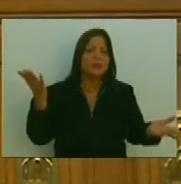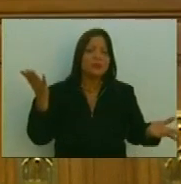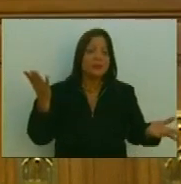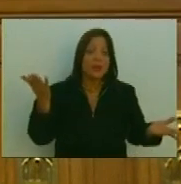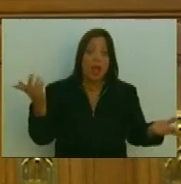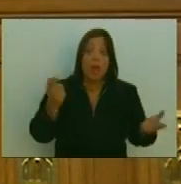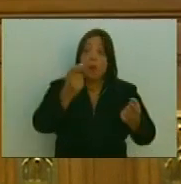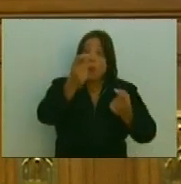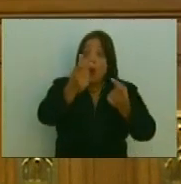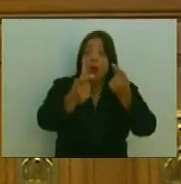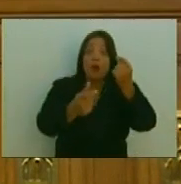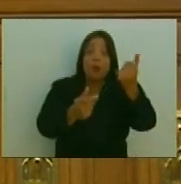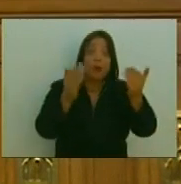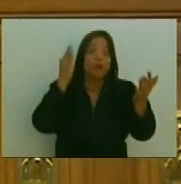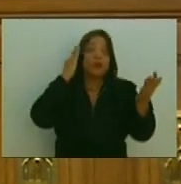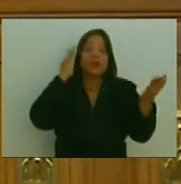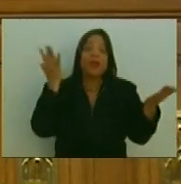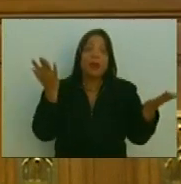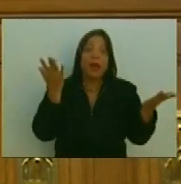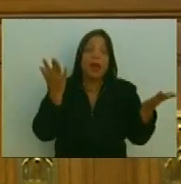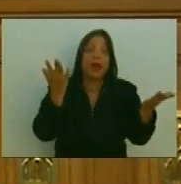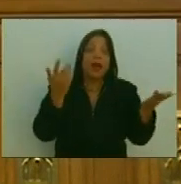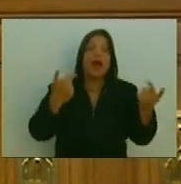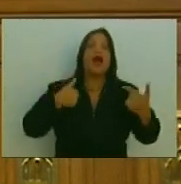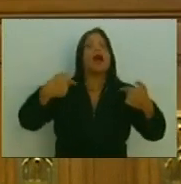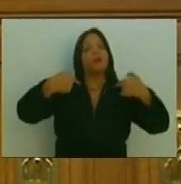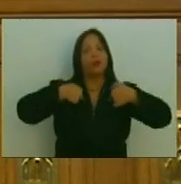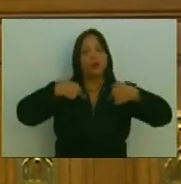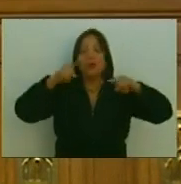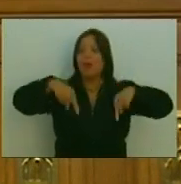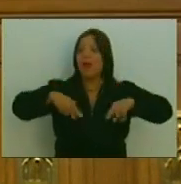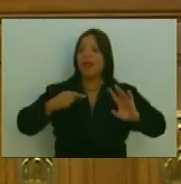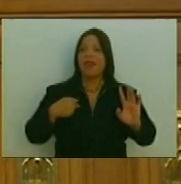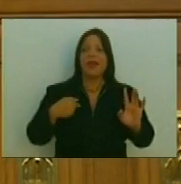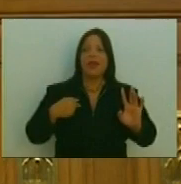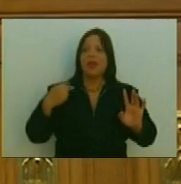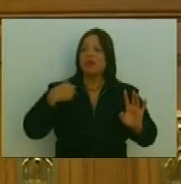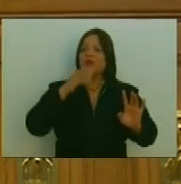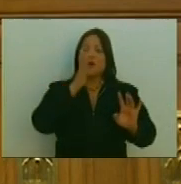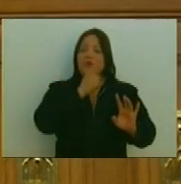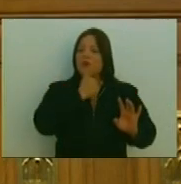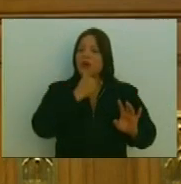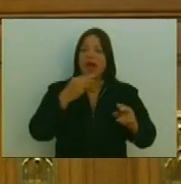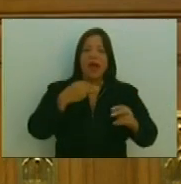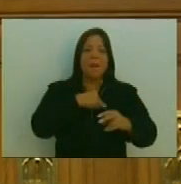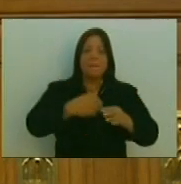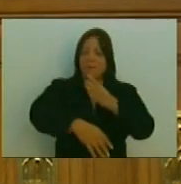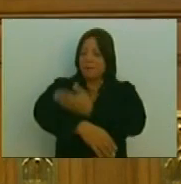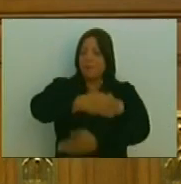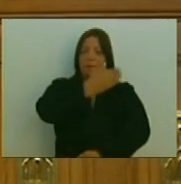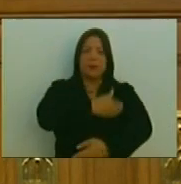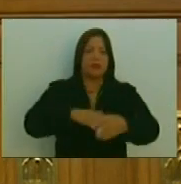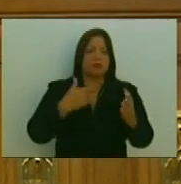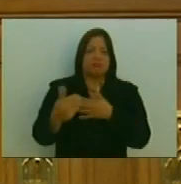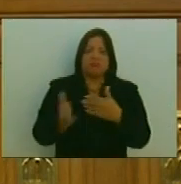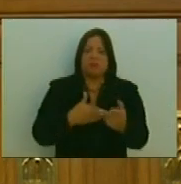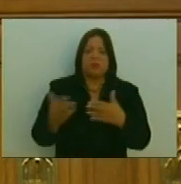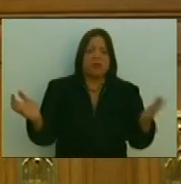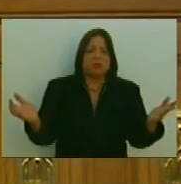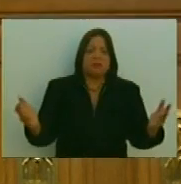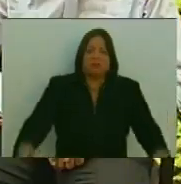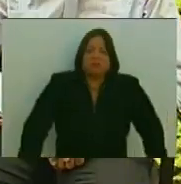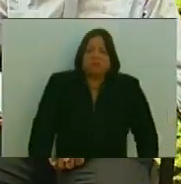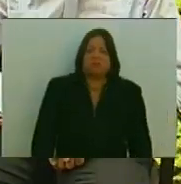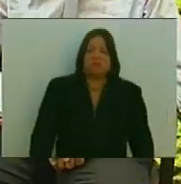Son pocos, ¿verdad? Y dentro de esos pocos me incluyo, porque a pesar de que no tengo mis miembros superiores, o más claro, que no tengo mis